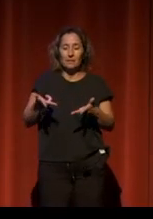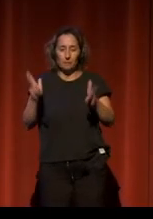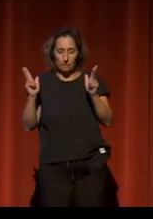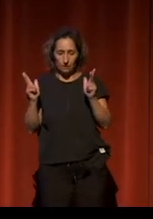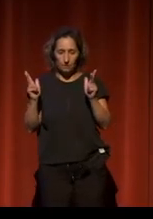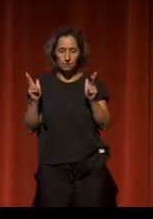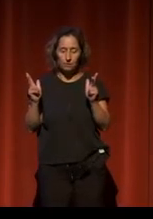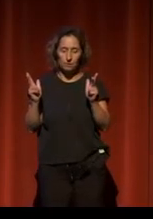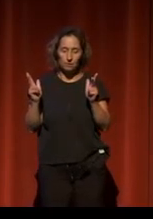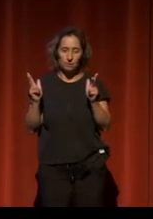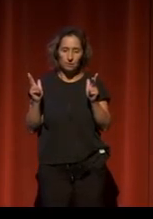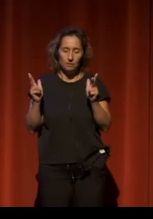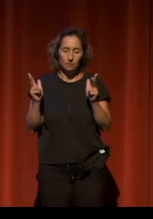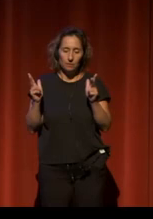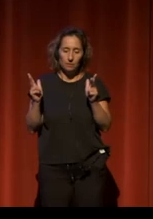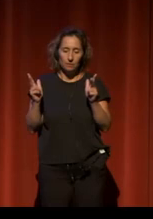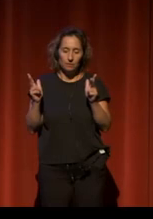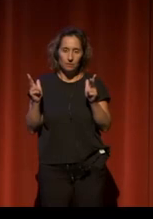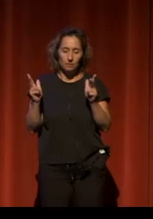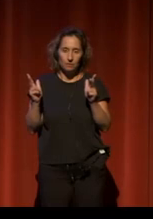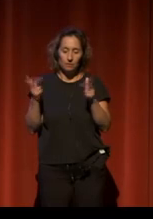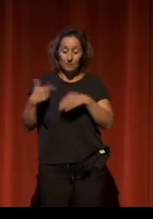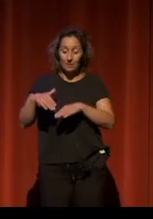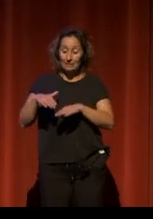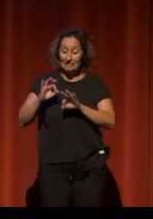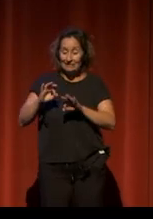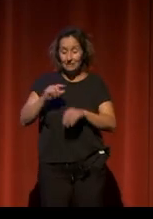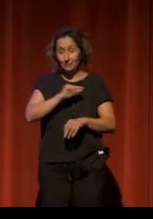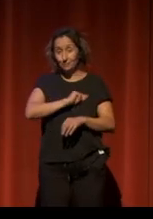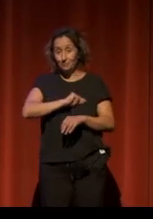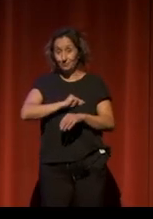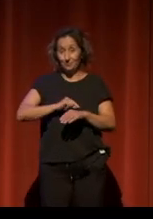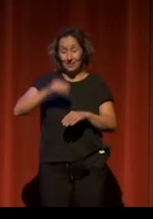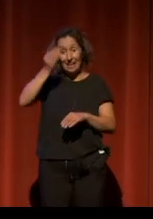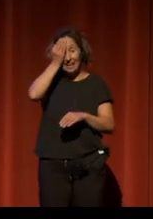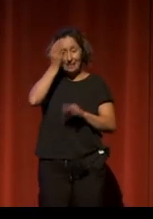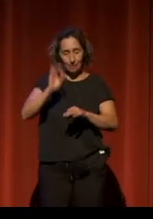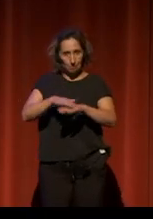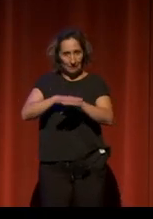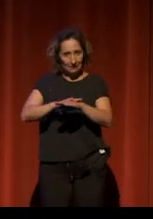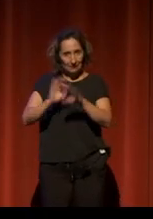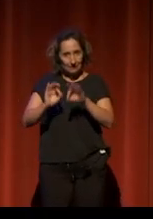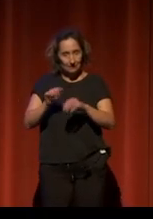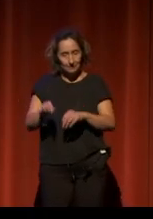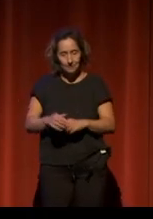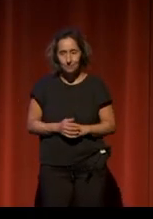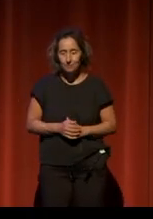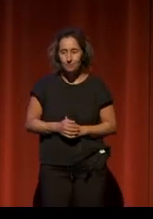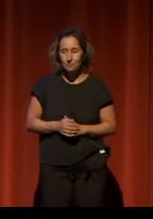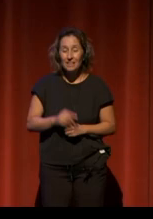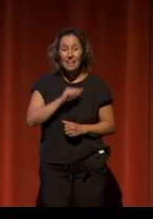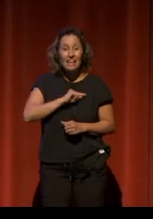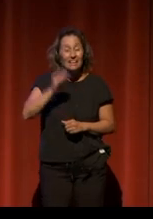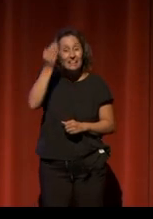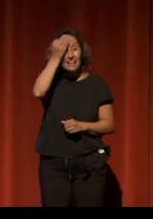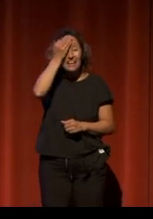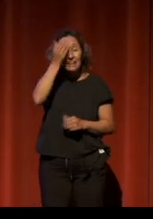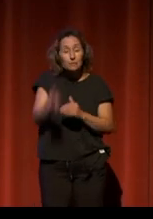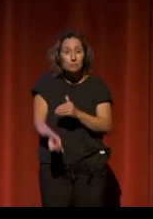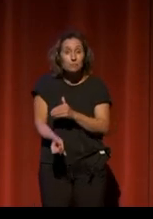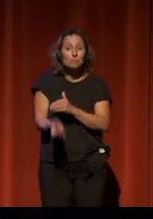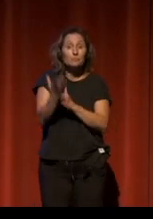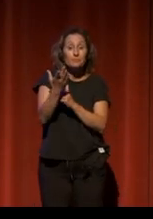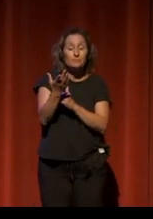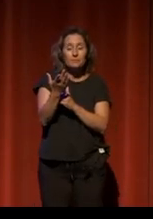el el marco de de la ética hacker no la ética hacker eh nace si si la